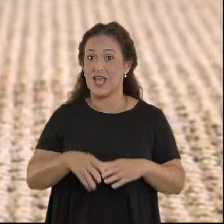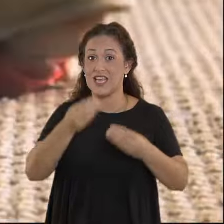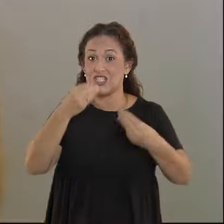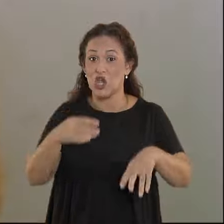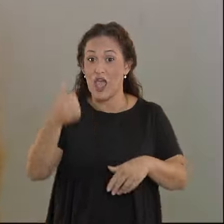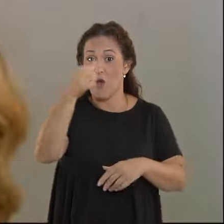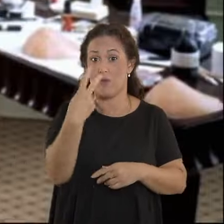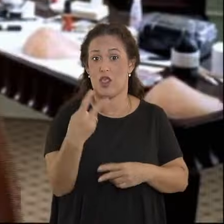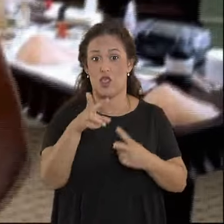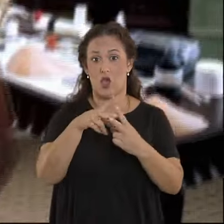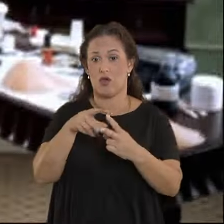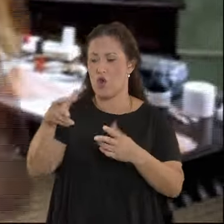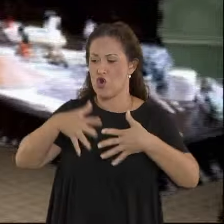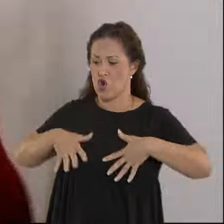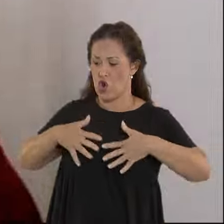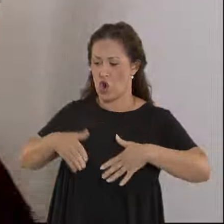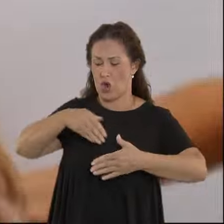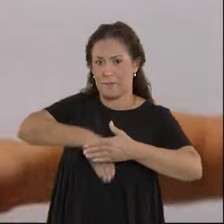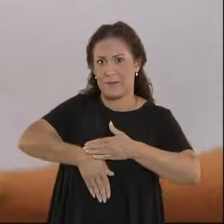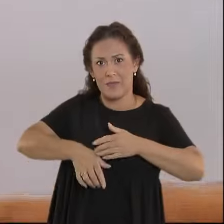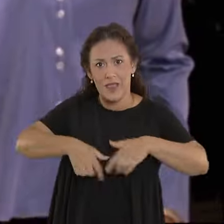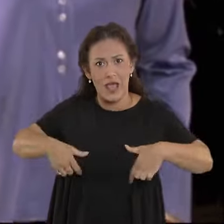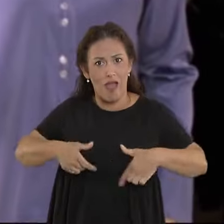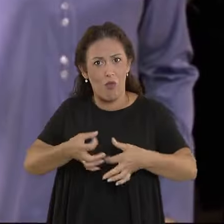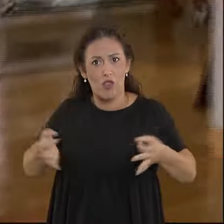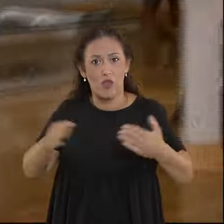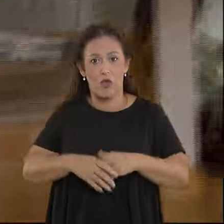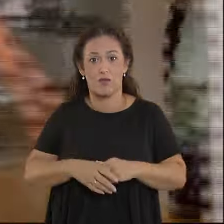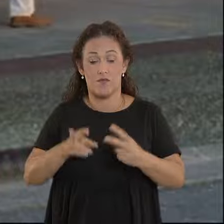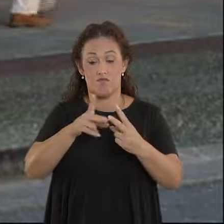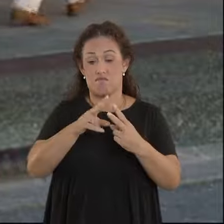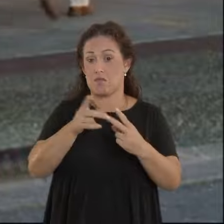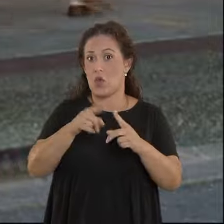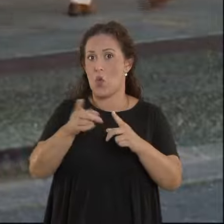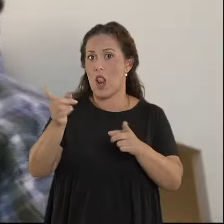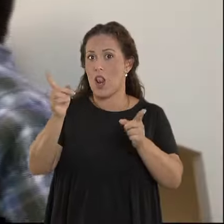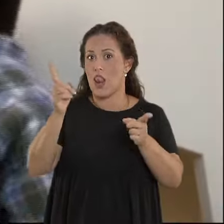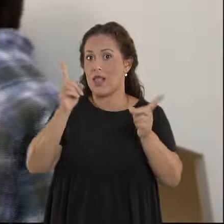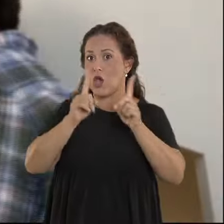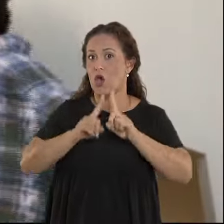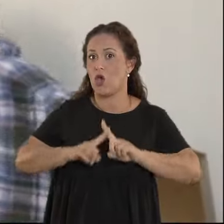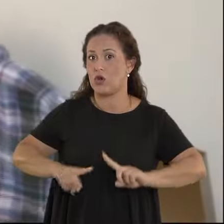Y llega la historia de dos tíos... ¡No llevas la ropa interior adecuada! ...que le dan al ir de incógnito...